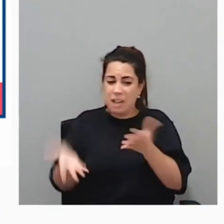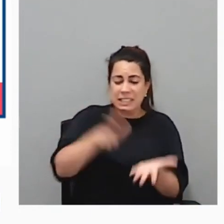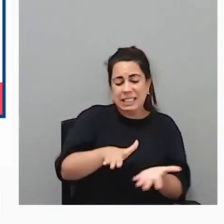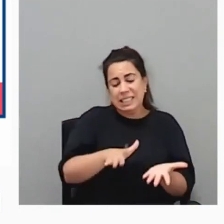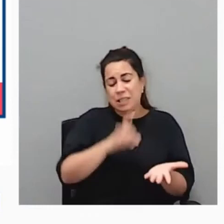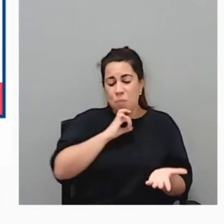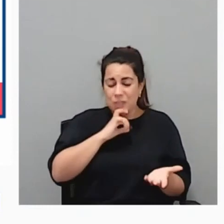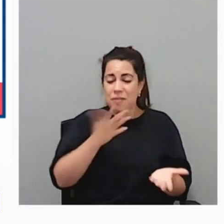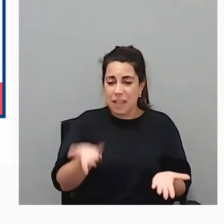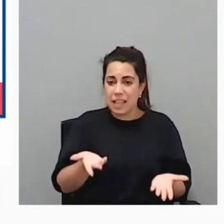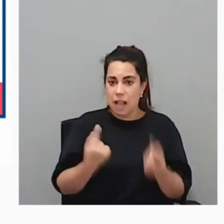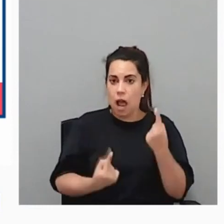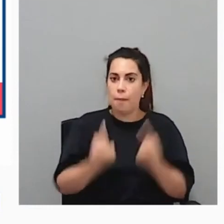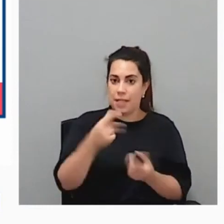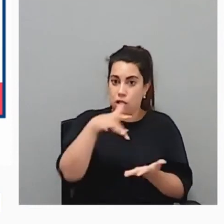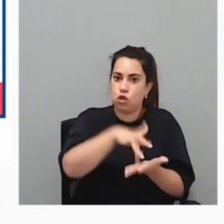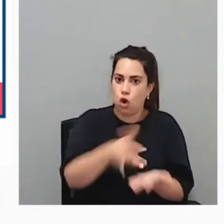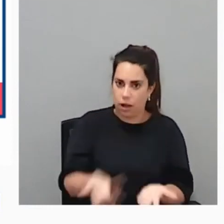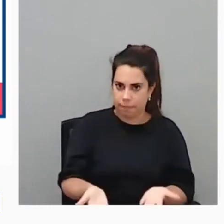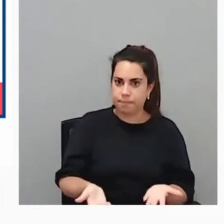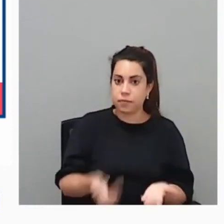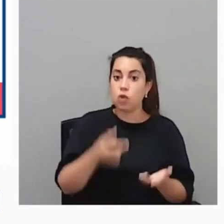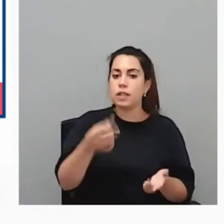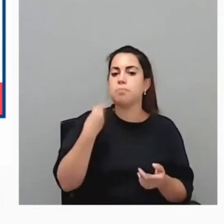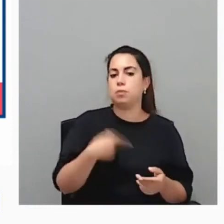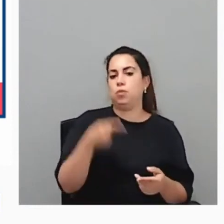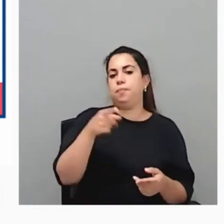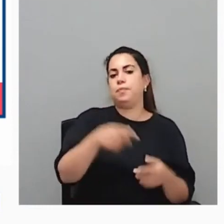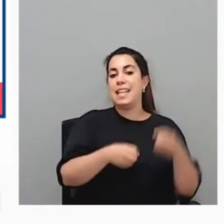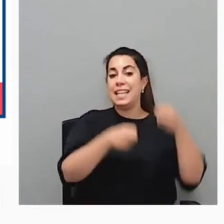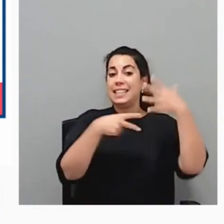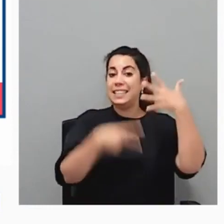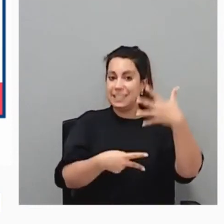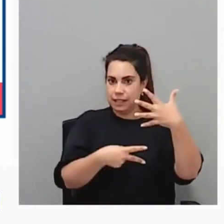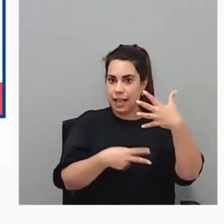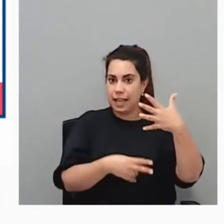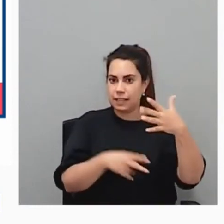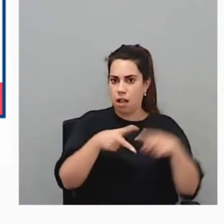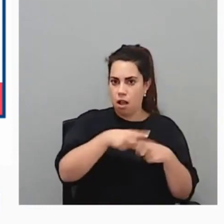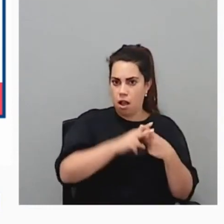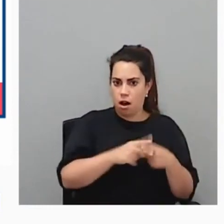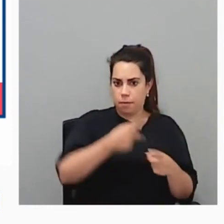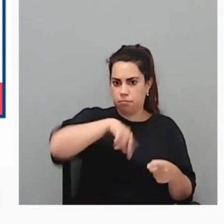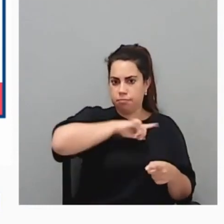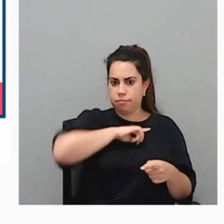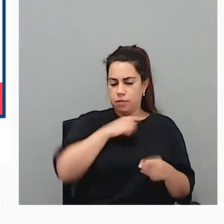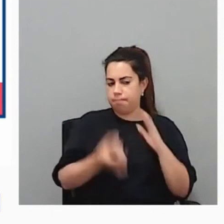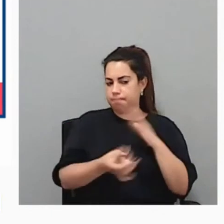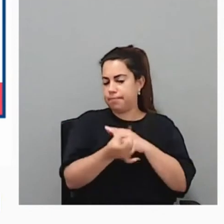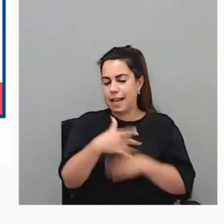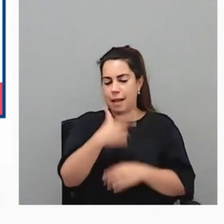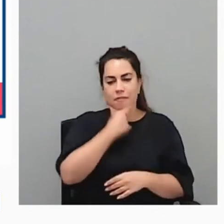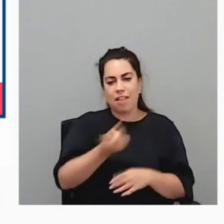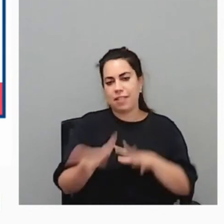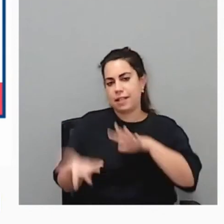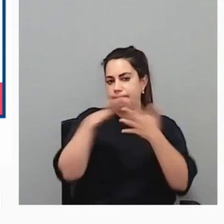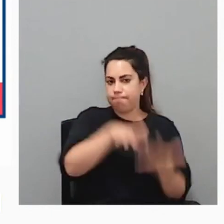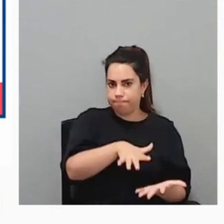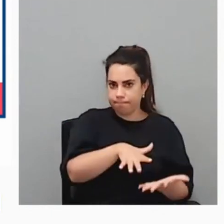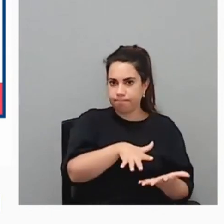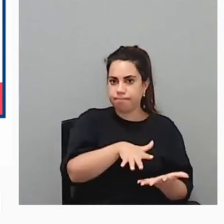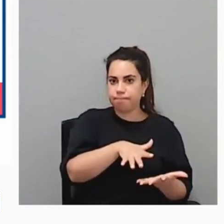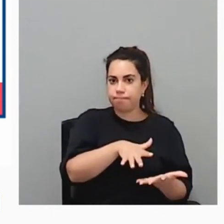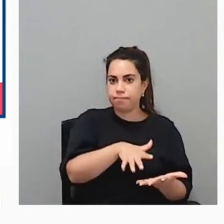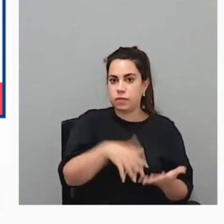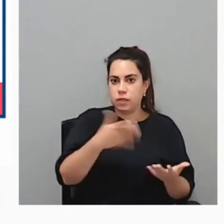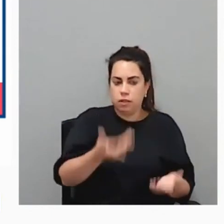existentes. Veréis que estas herramientas las hemos diseñado para que sean muy fáciles de implementar y que realmente podrían